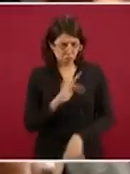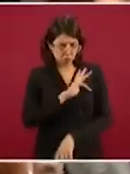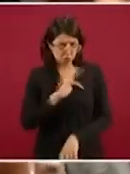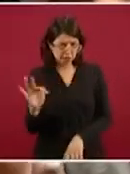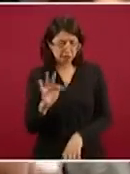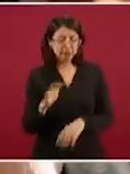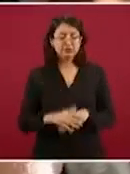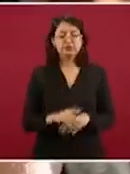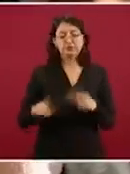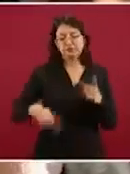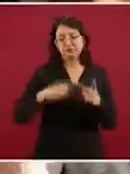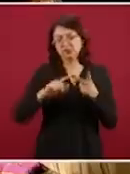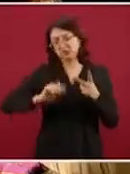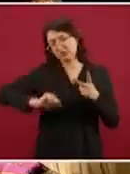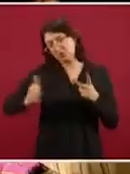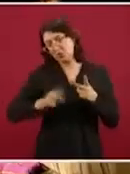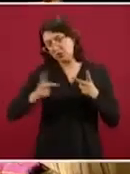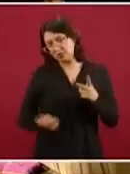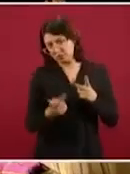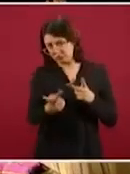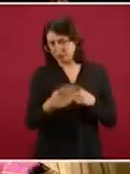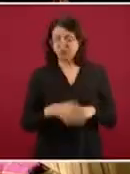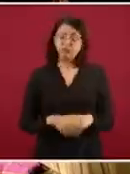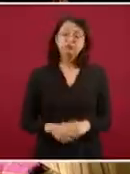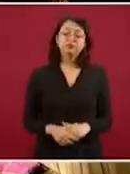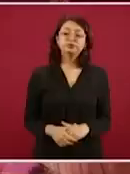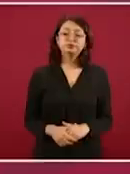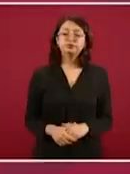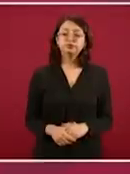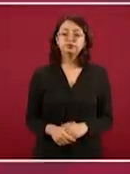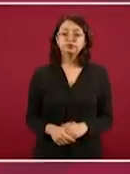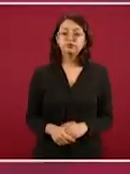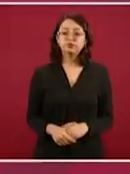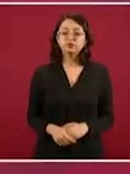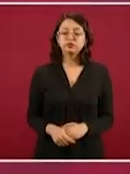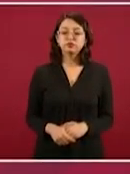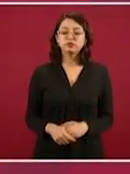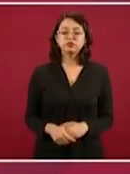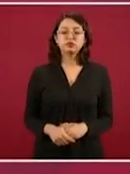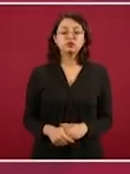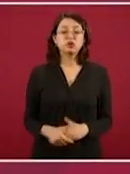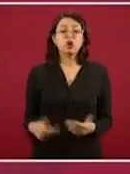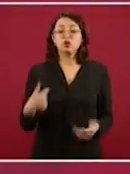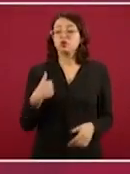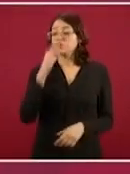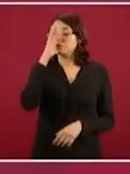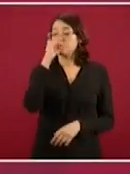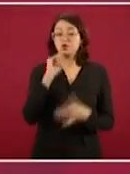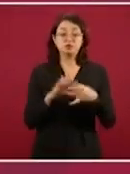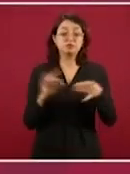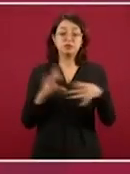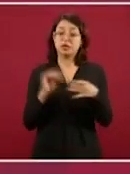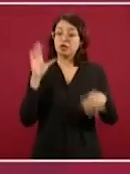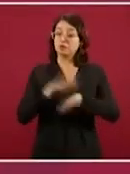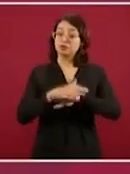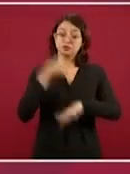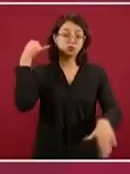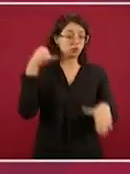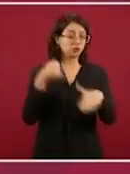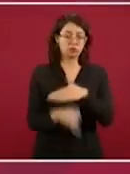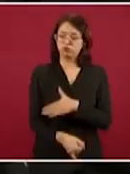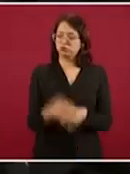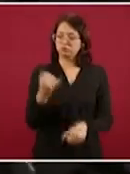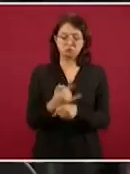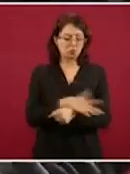compartirnos, y le hago una segunda pregunta. Pues voy a hablar de generalidades porque no puedo